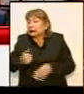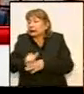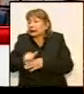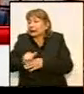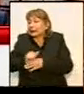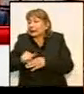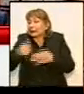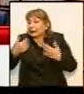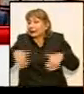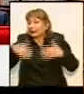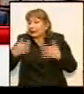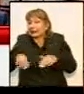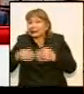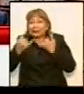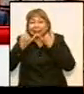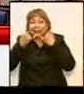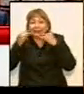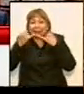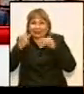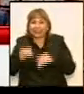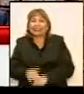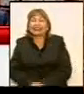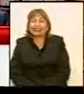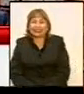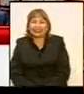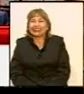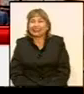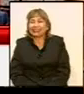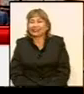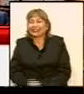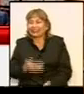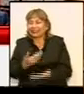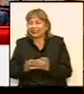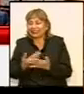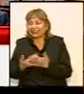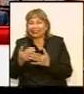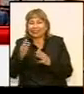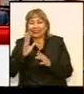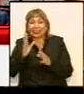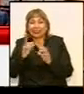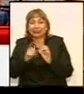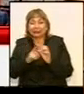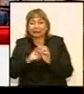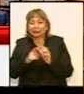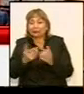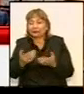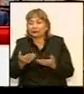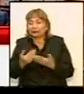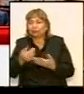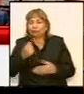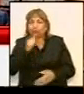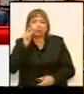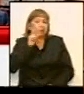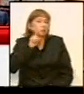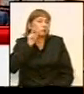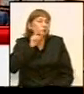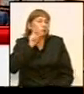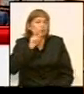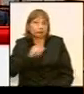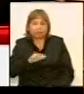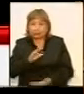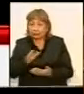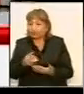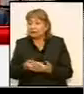para vencer la desinformación y lo que llaman la posverdad, que es en realidad la mentira.